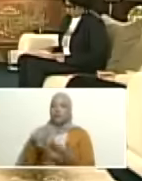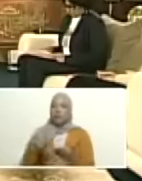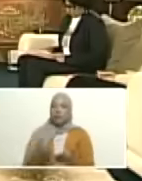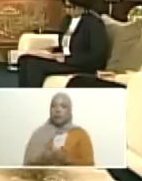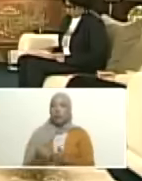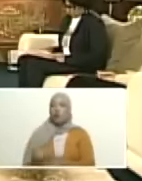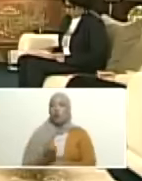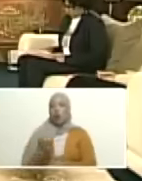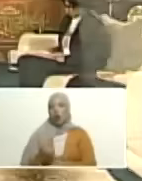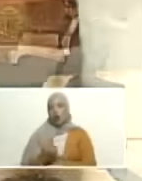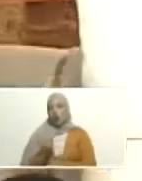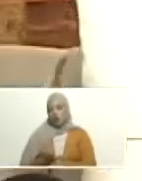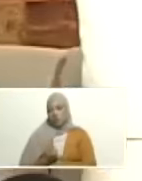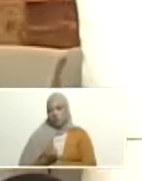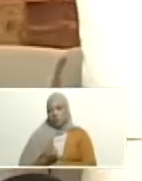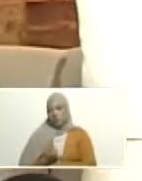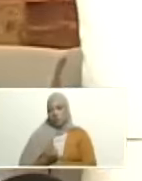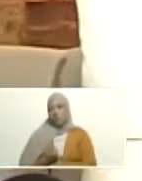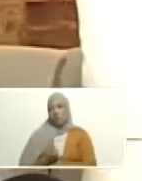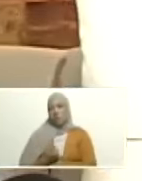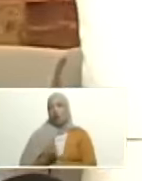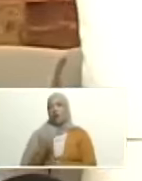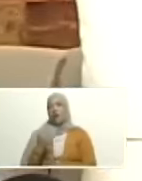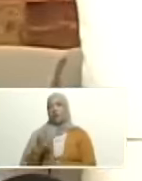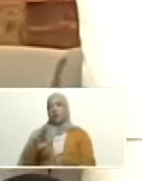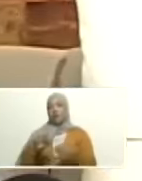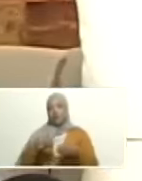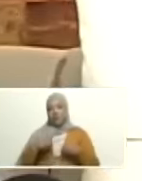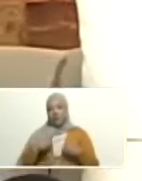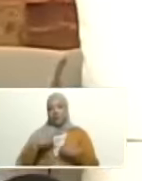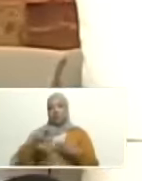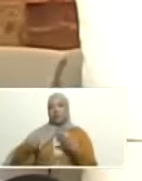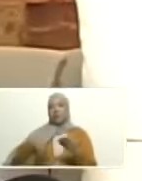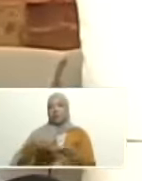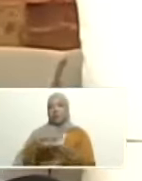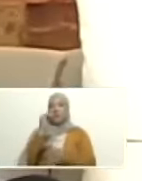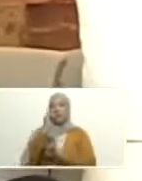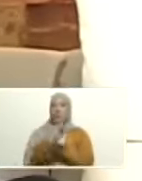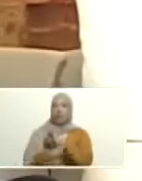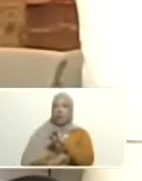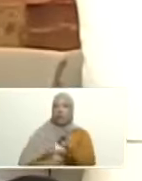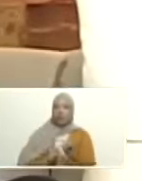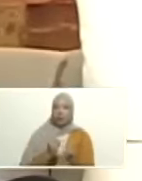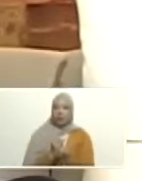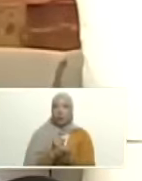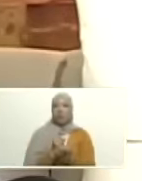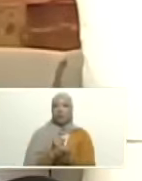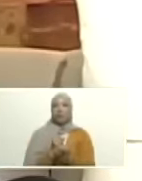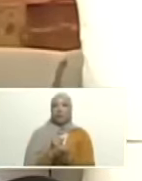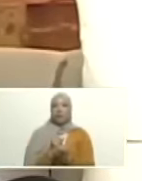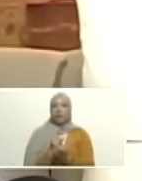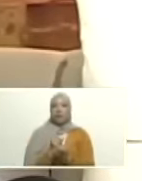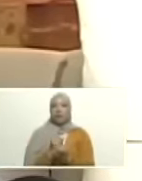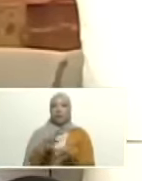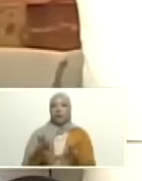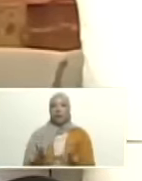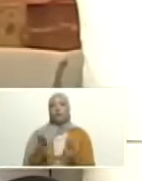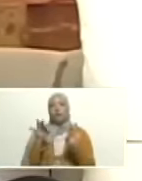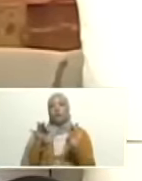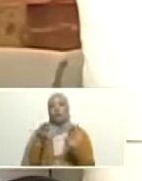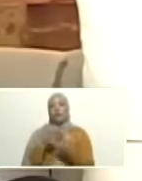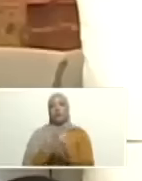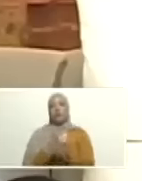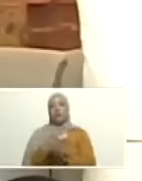dijimos, que hay y es reconocida nacional e internacionalmente, elegida